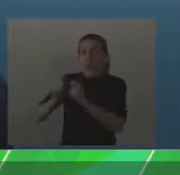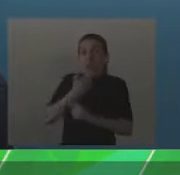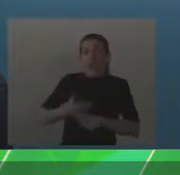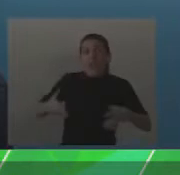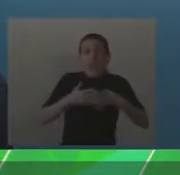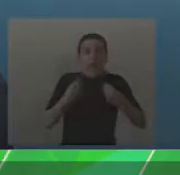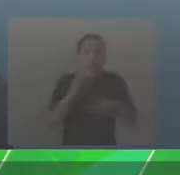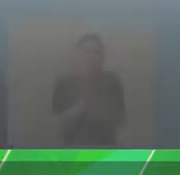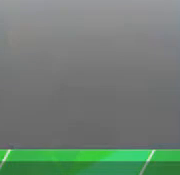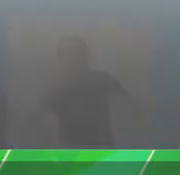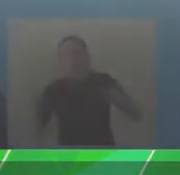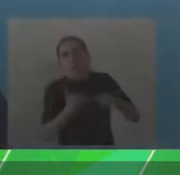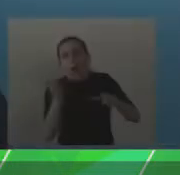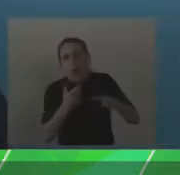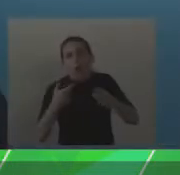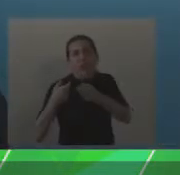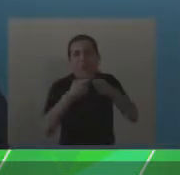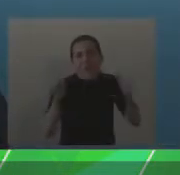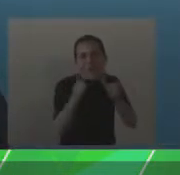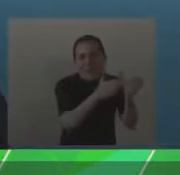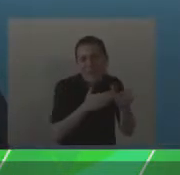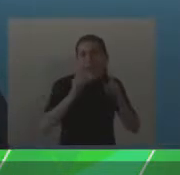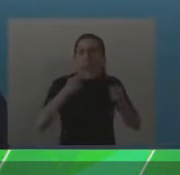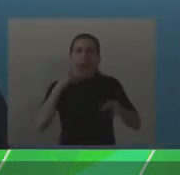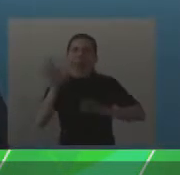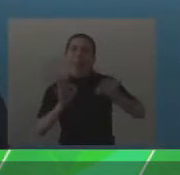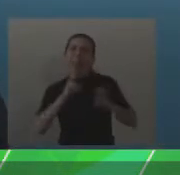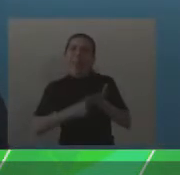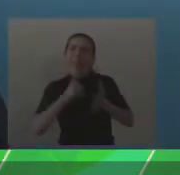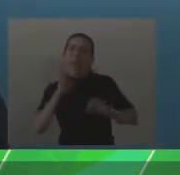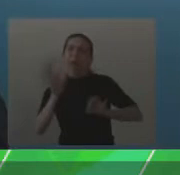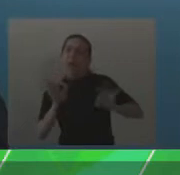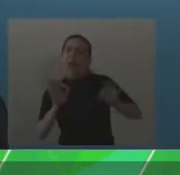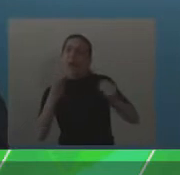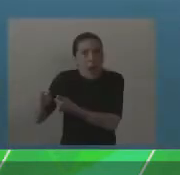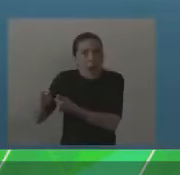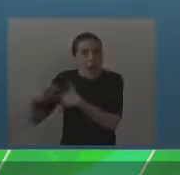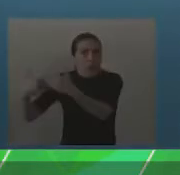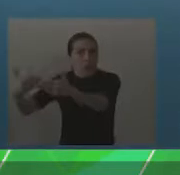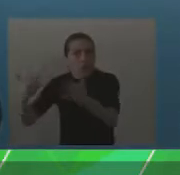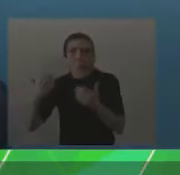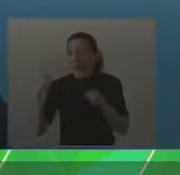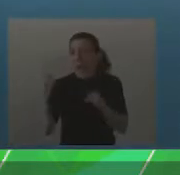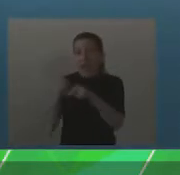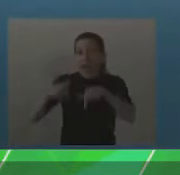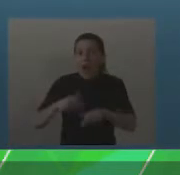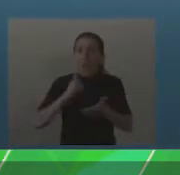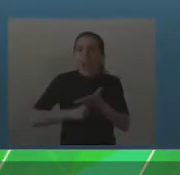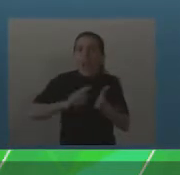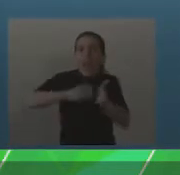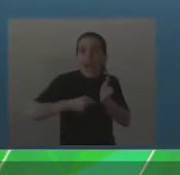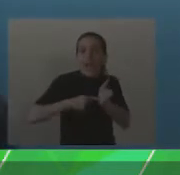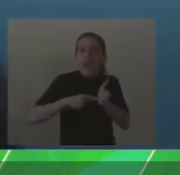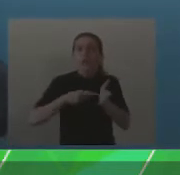si están involucrados o no. Hubo mucha incertidumbre, esto recién avanza, comienza, pero también me parece que se comunicó muy mal,